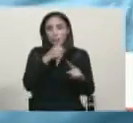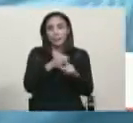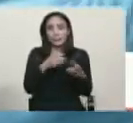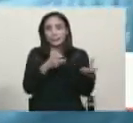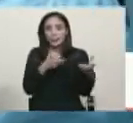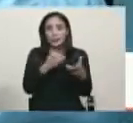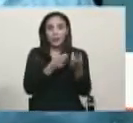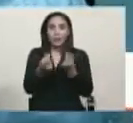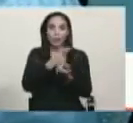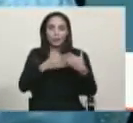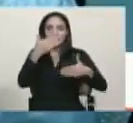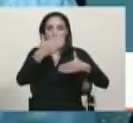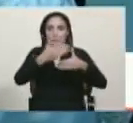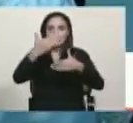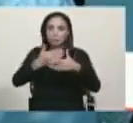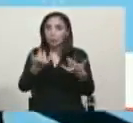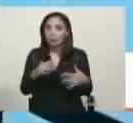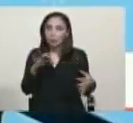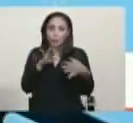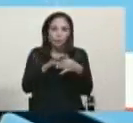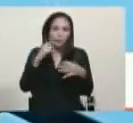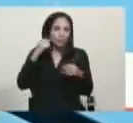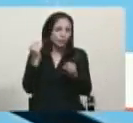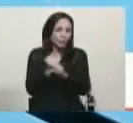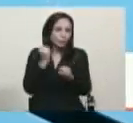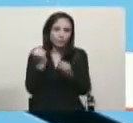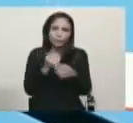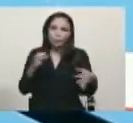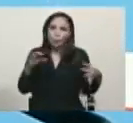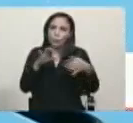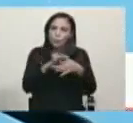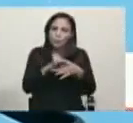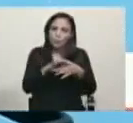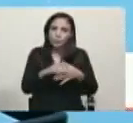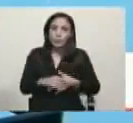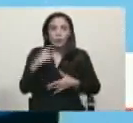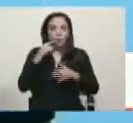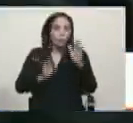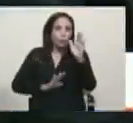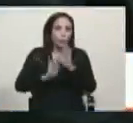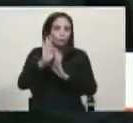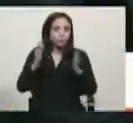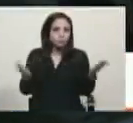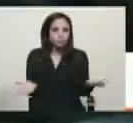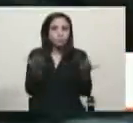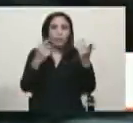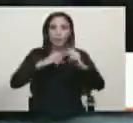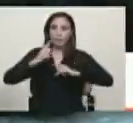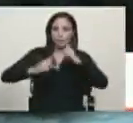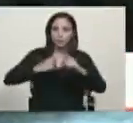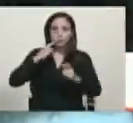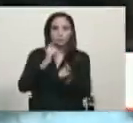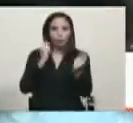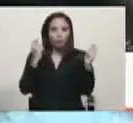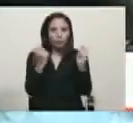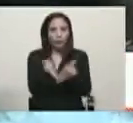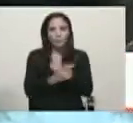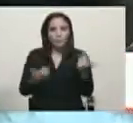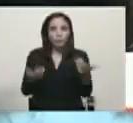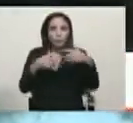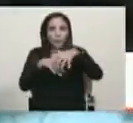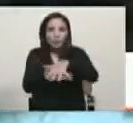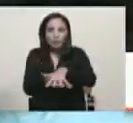coyuntura, nos encontramos unidos, trabajando y impulsando los procesos de transformación y de